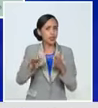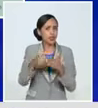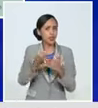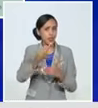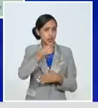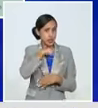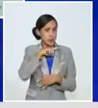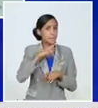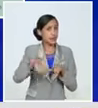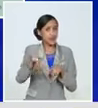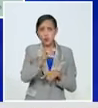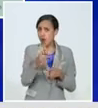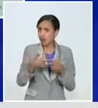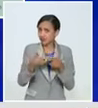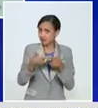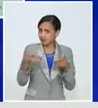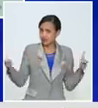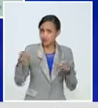una cifra elevada,